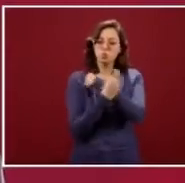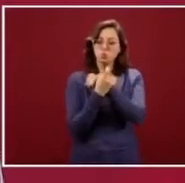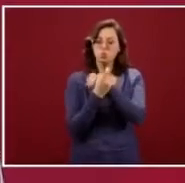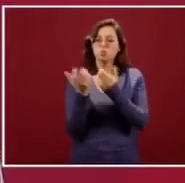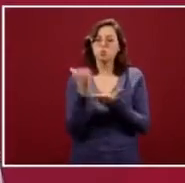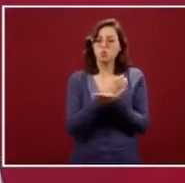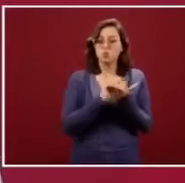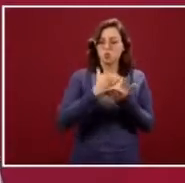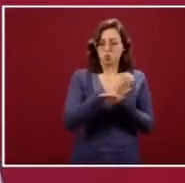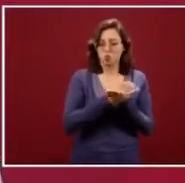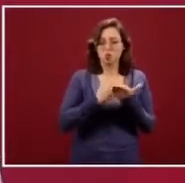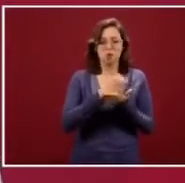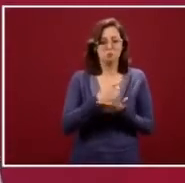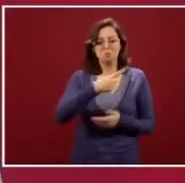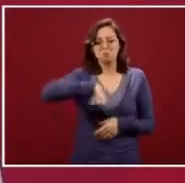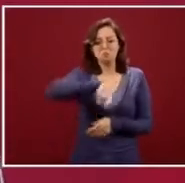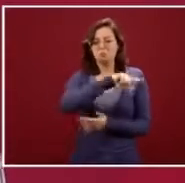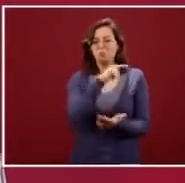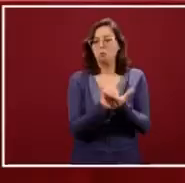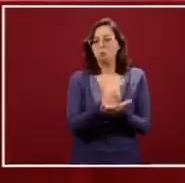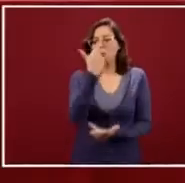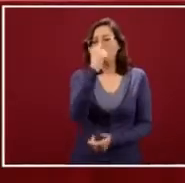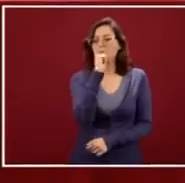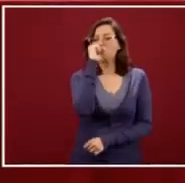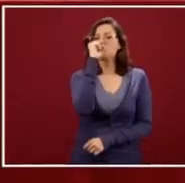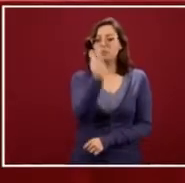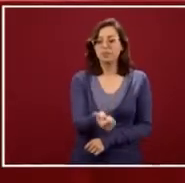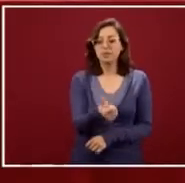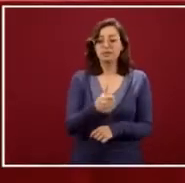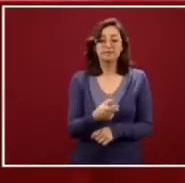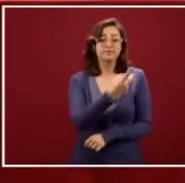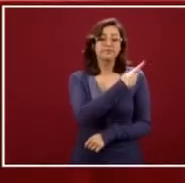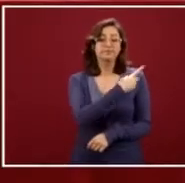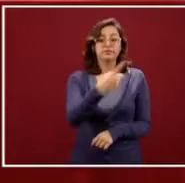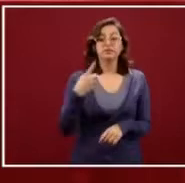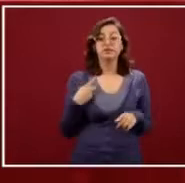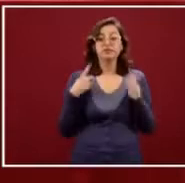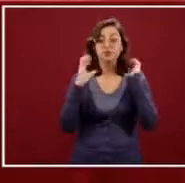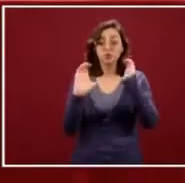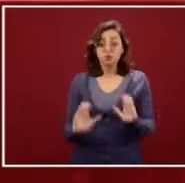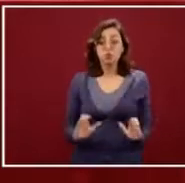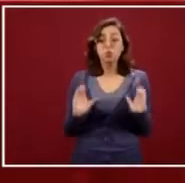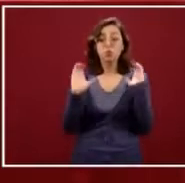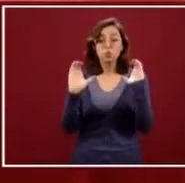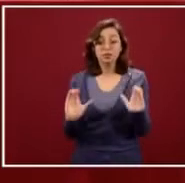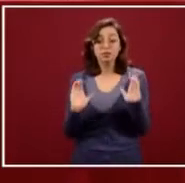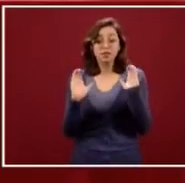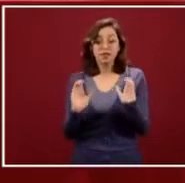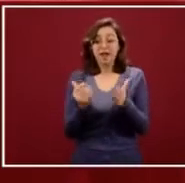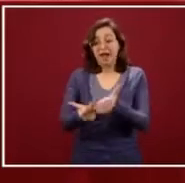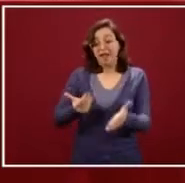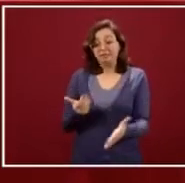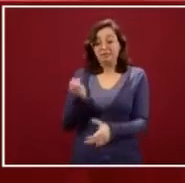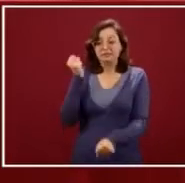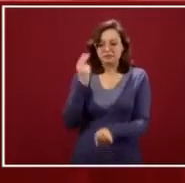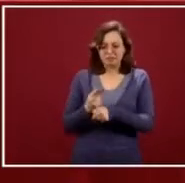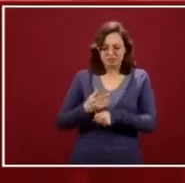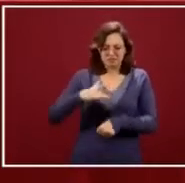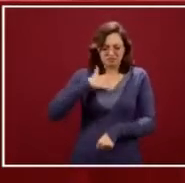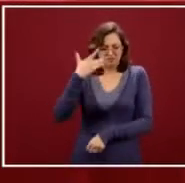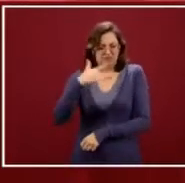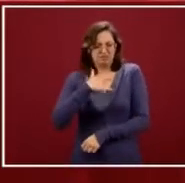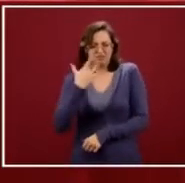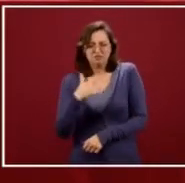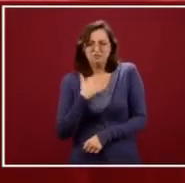en personas con bajo riesgo de complicarse, y que debe cuidarse para detectar tempranamente